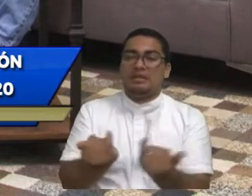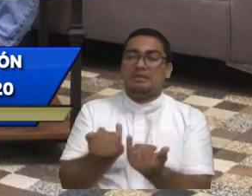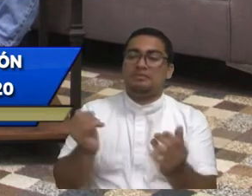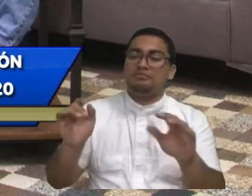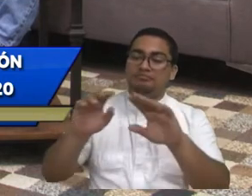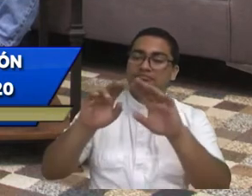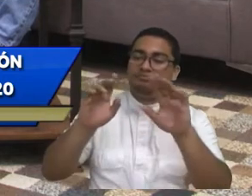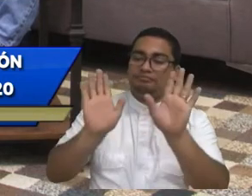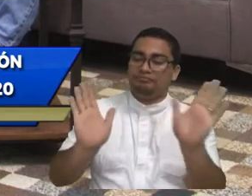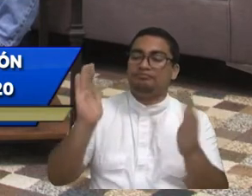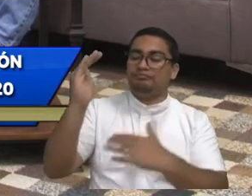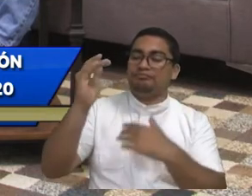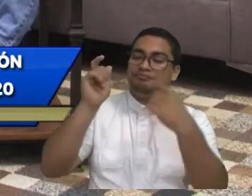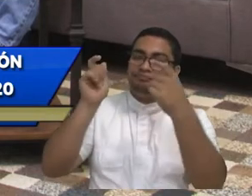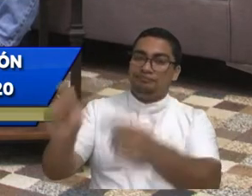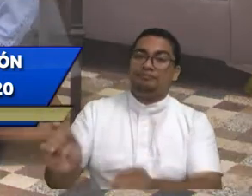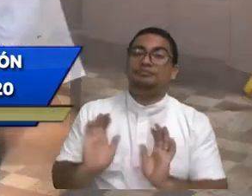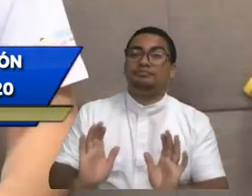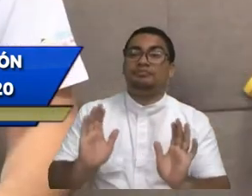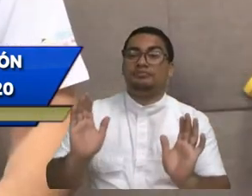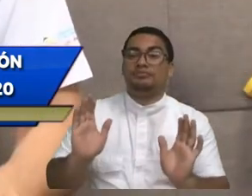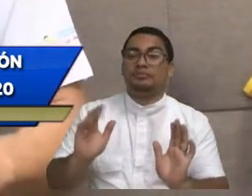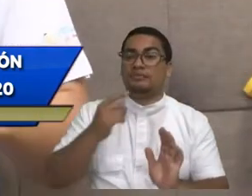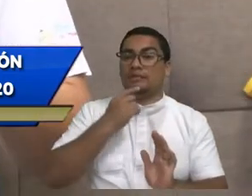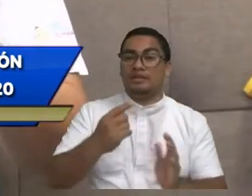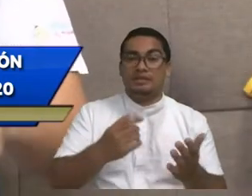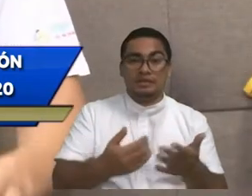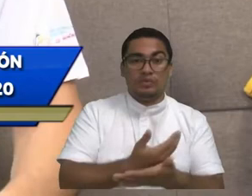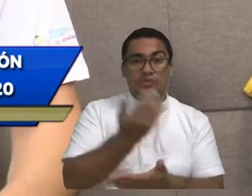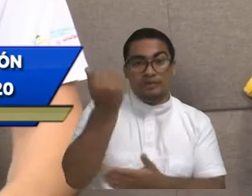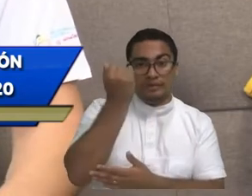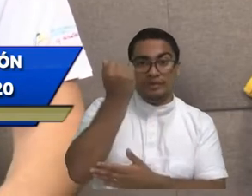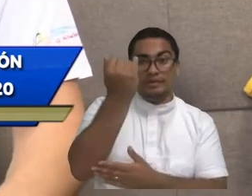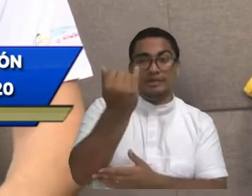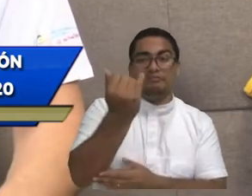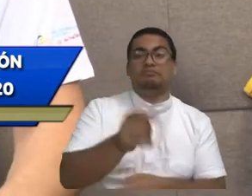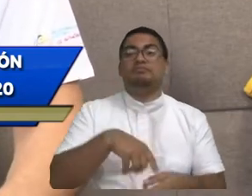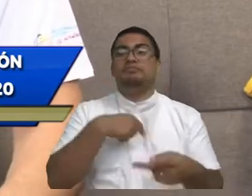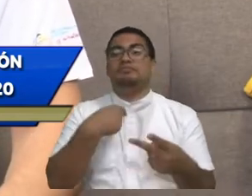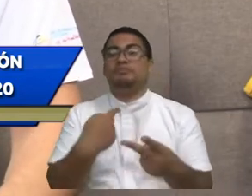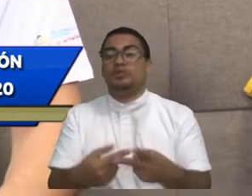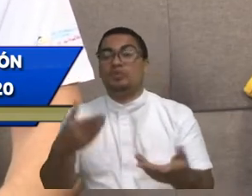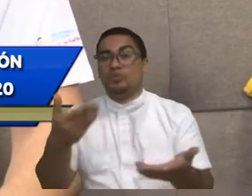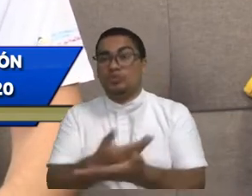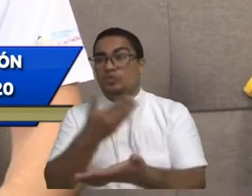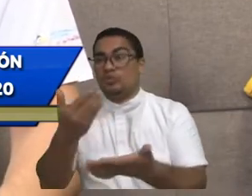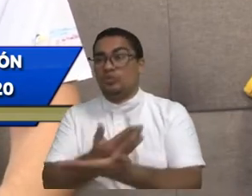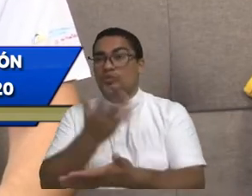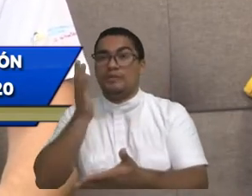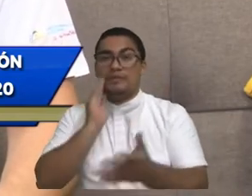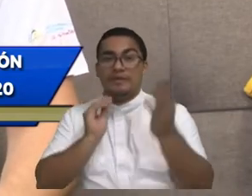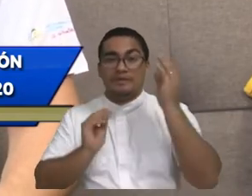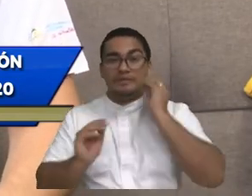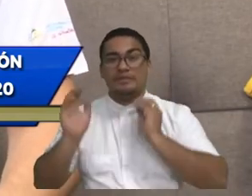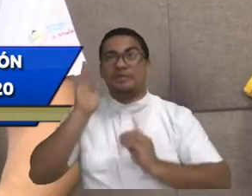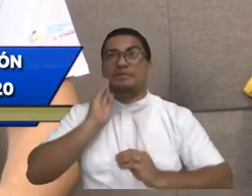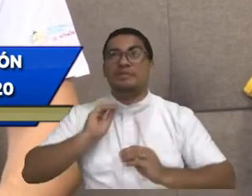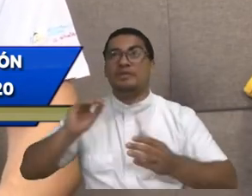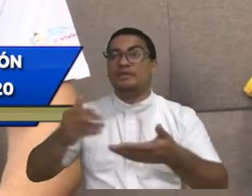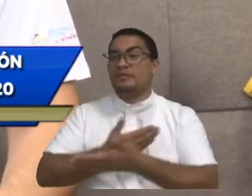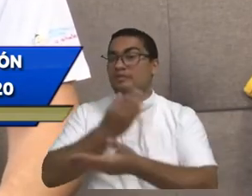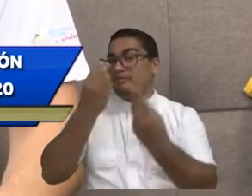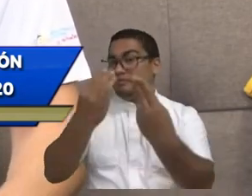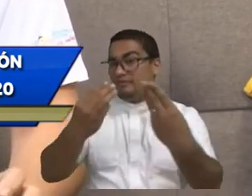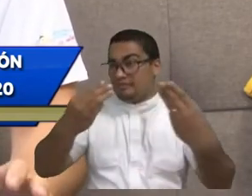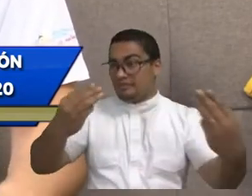entonces estamos integrando las tecnologías vamos a ese proceso de actualización modernización de equipos tecnológicos en